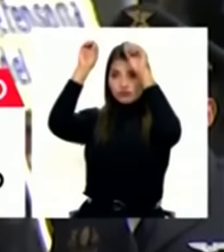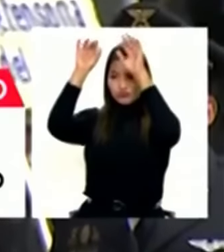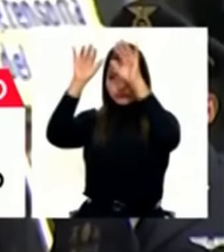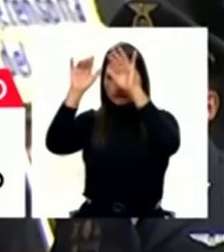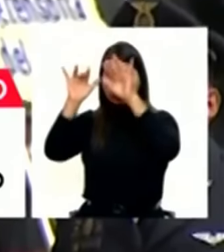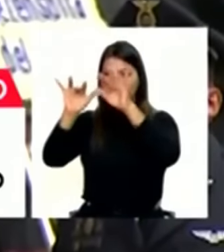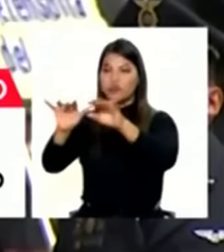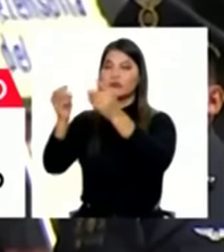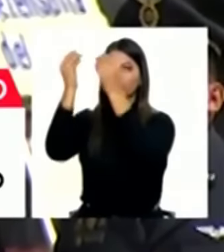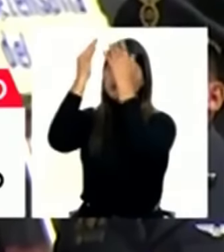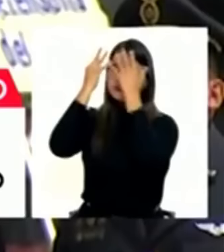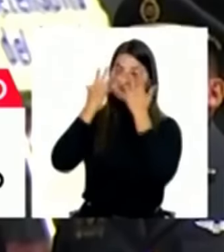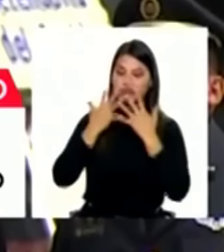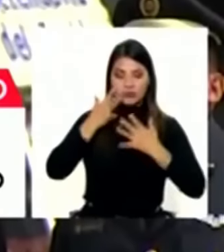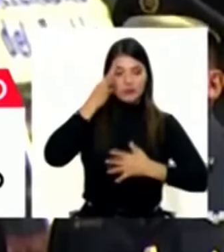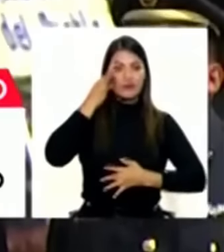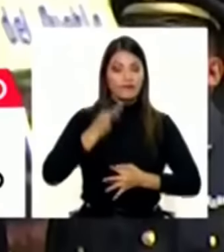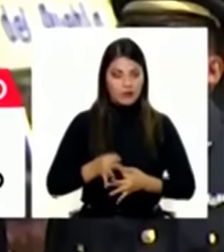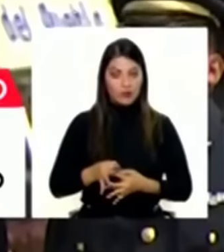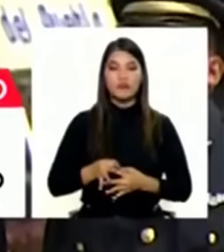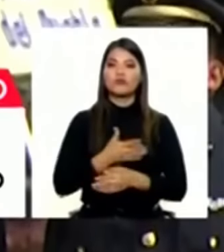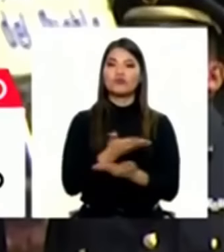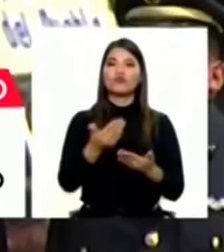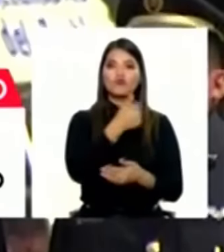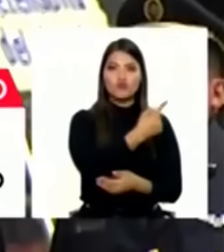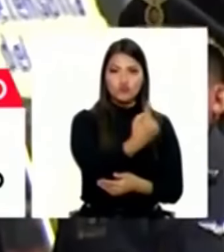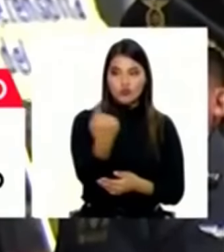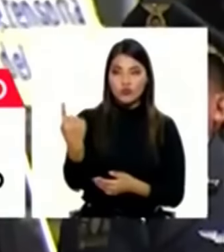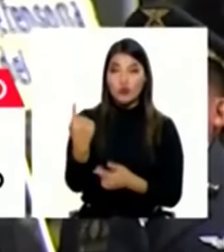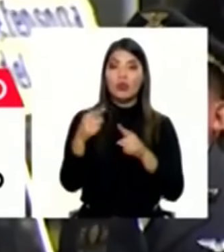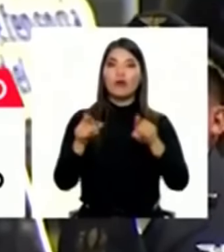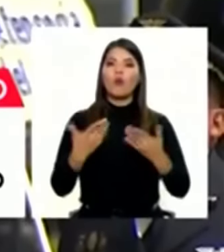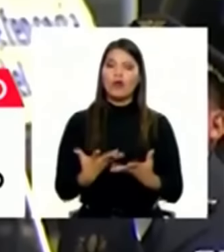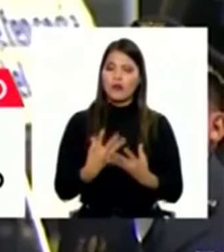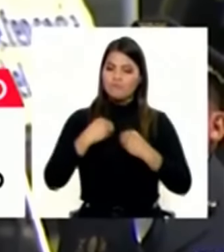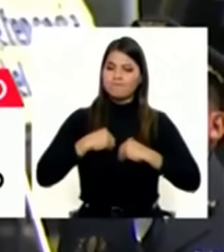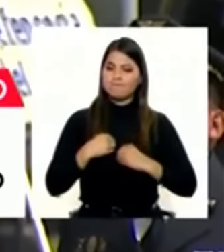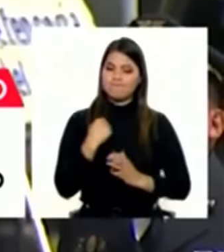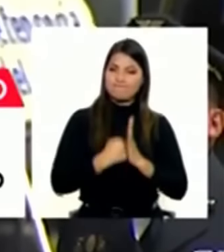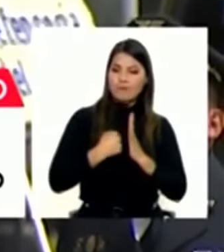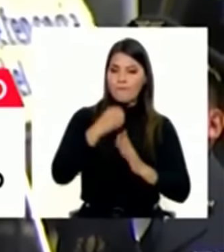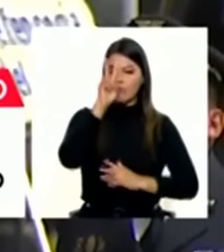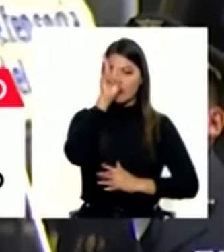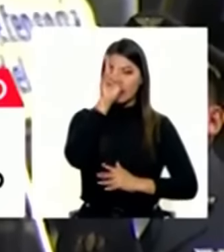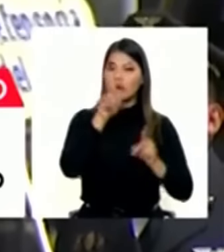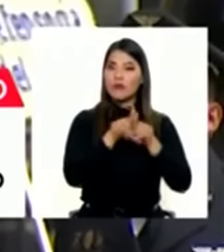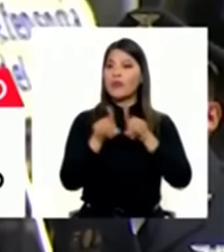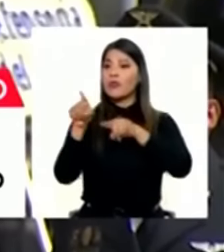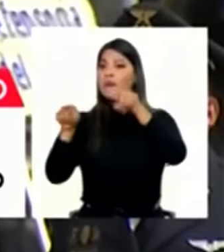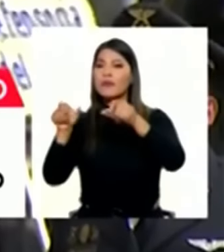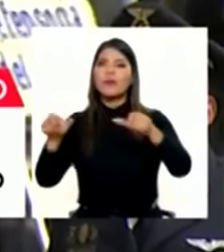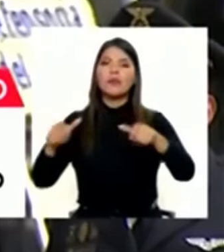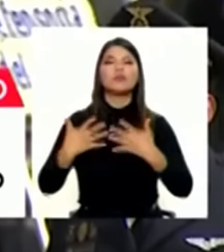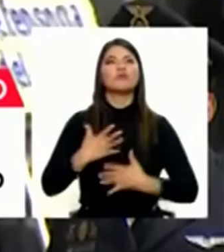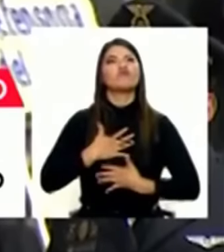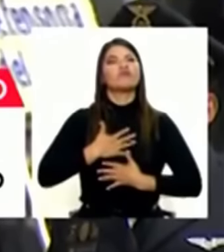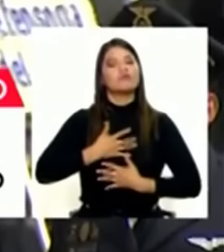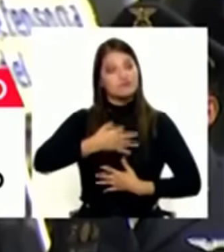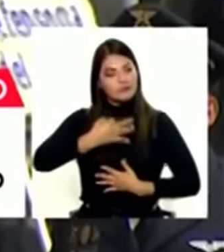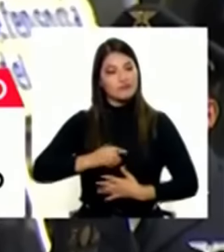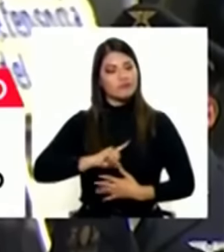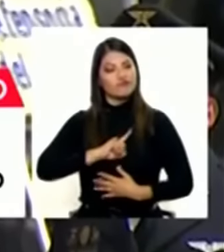asista siempre con la fe, el patriotismo y los ideales de